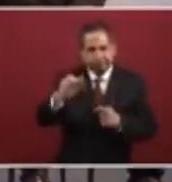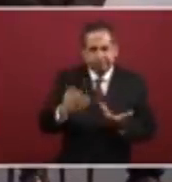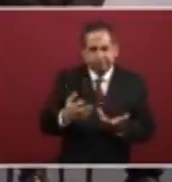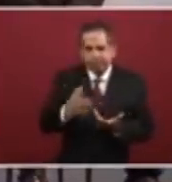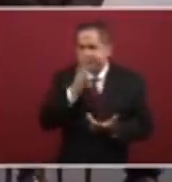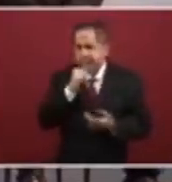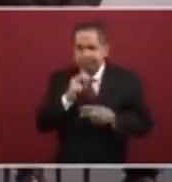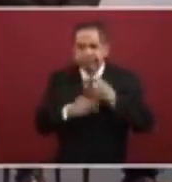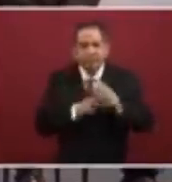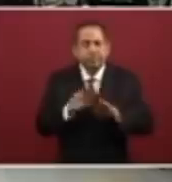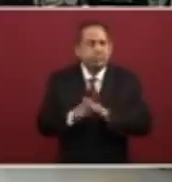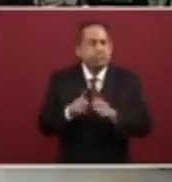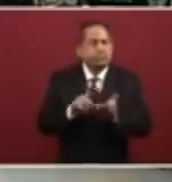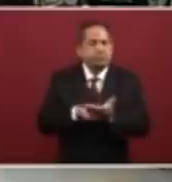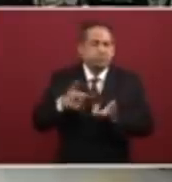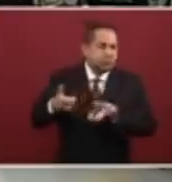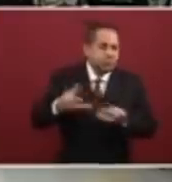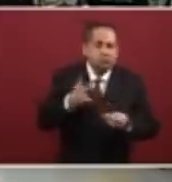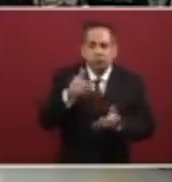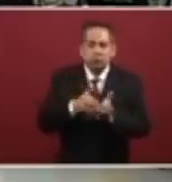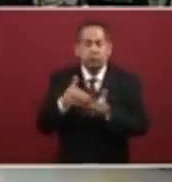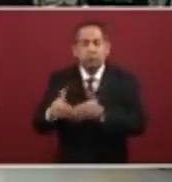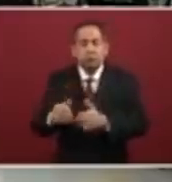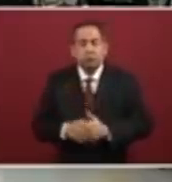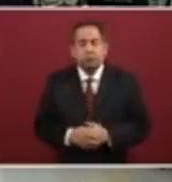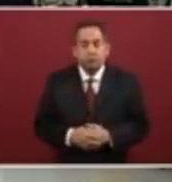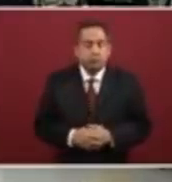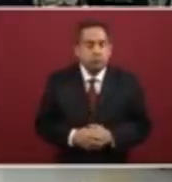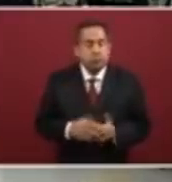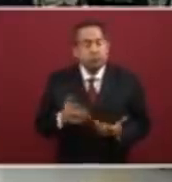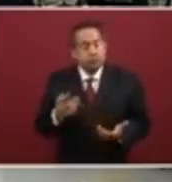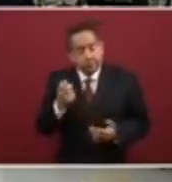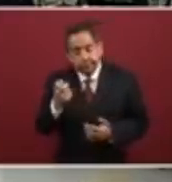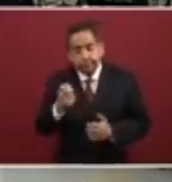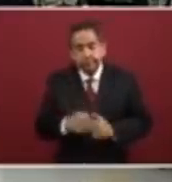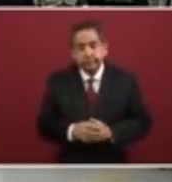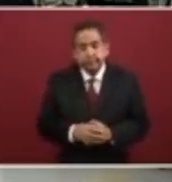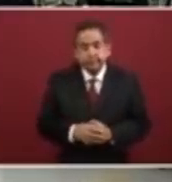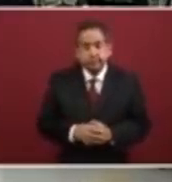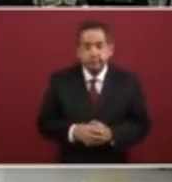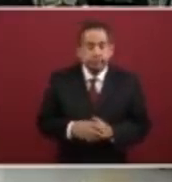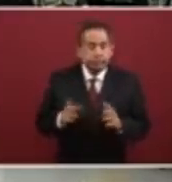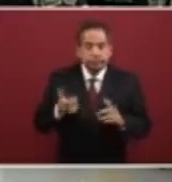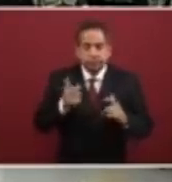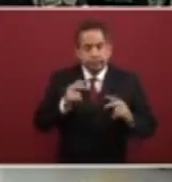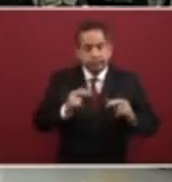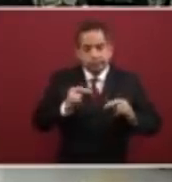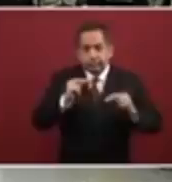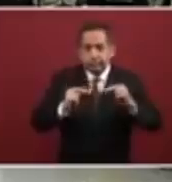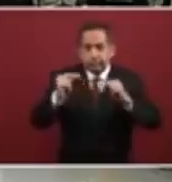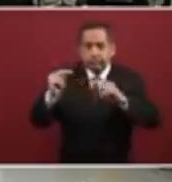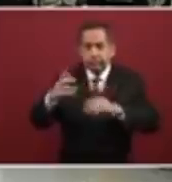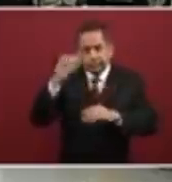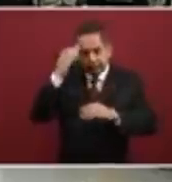no se puede con el costo de 8,000 millones? Es que hay sobreprecios en todo. ¿Y en el